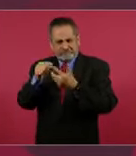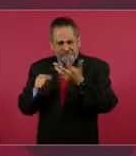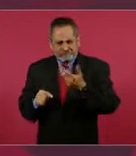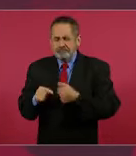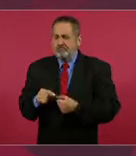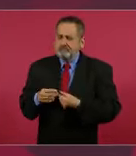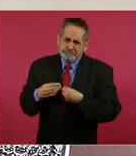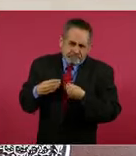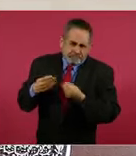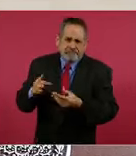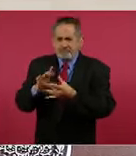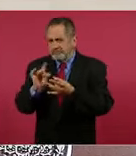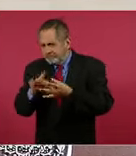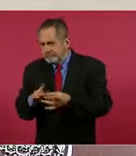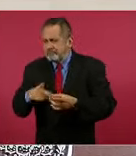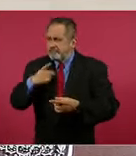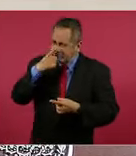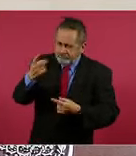recomendaciones.